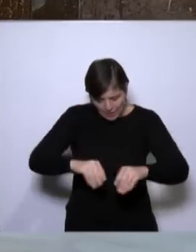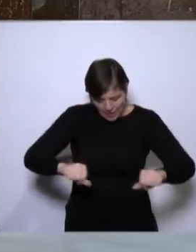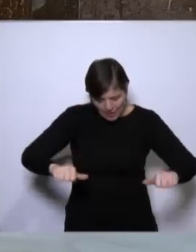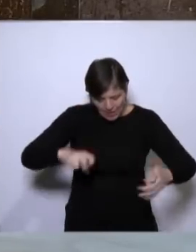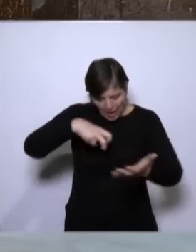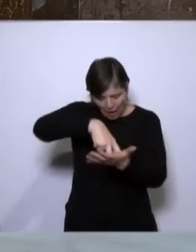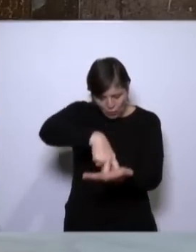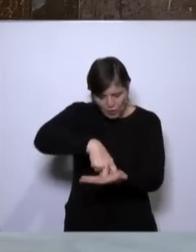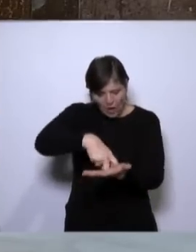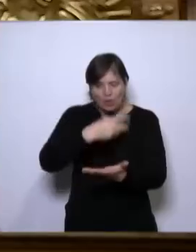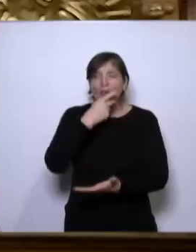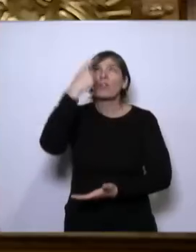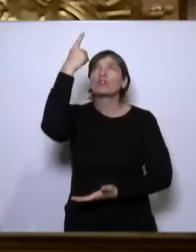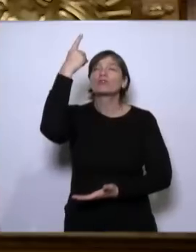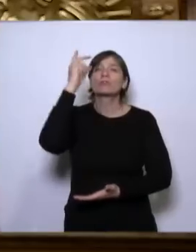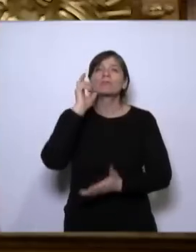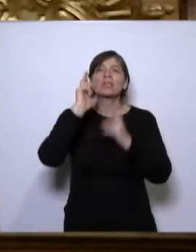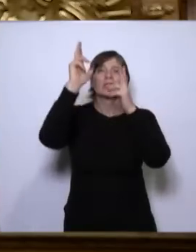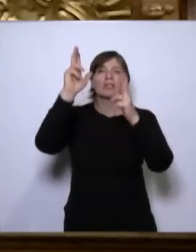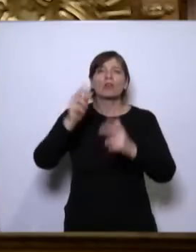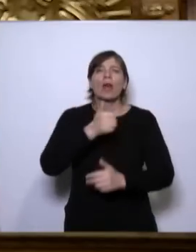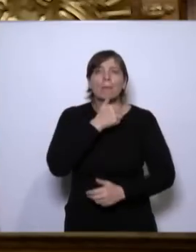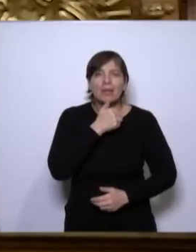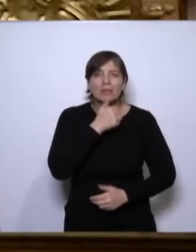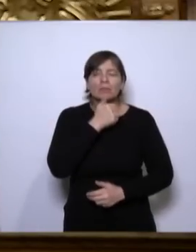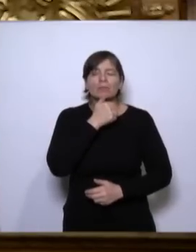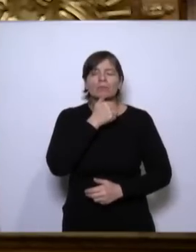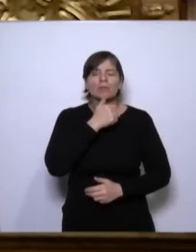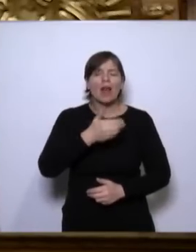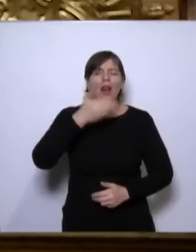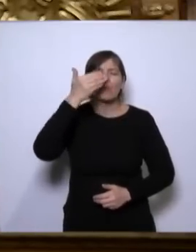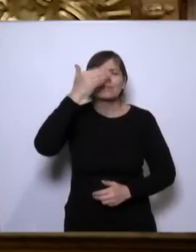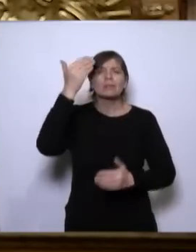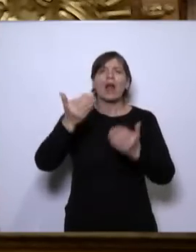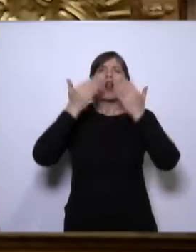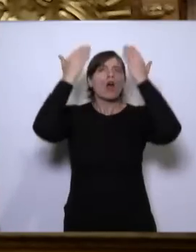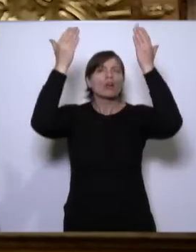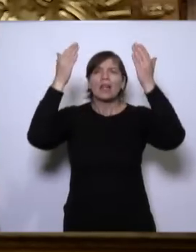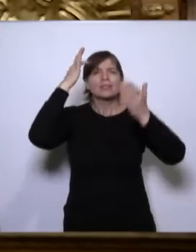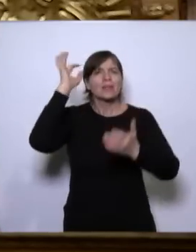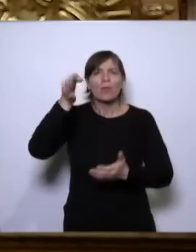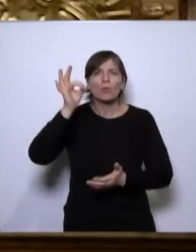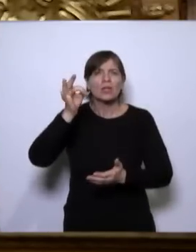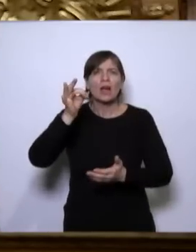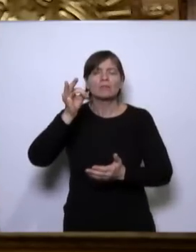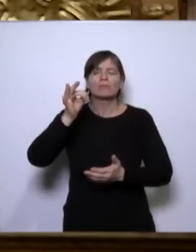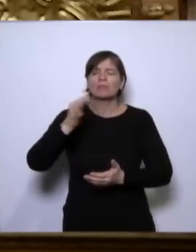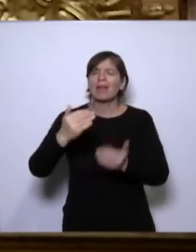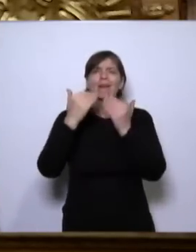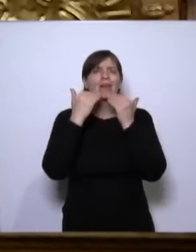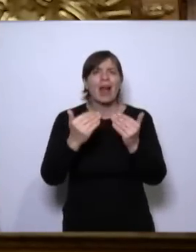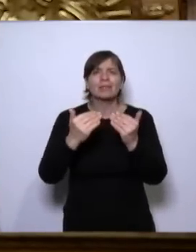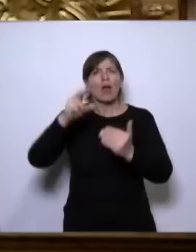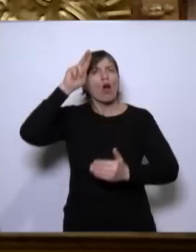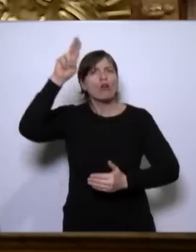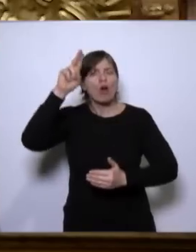y adoraron a Dios diciendo: Amén. Alabanza, gloria y sabiduría. Acción de